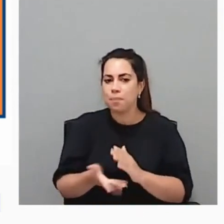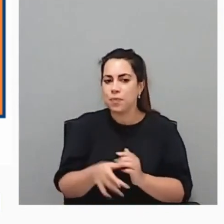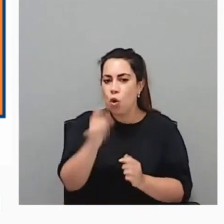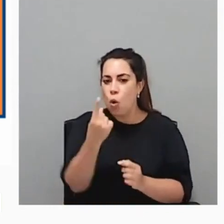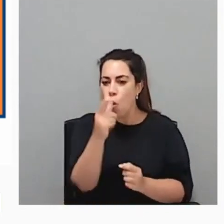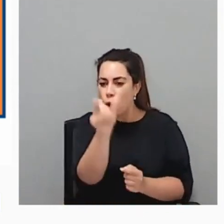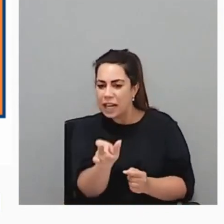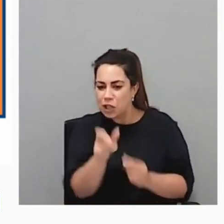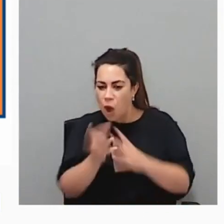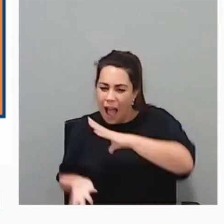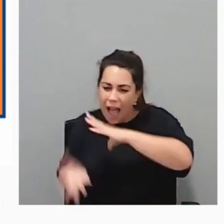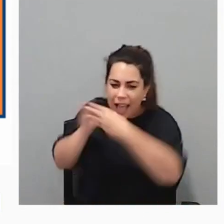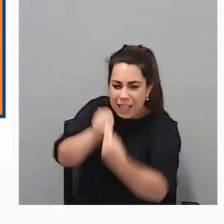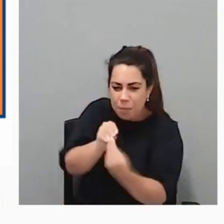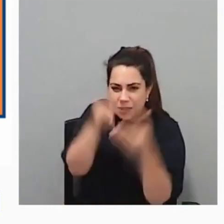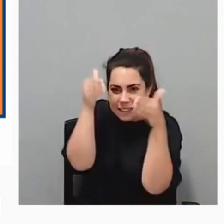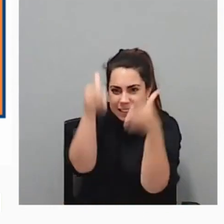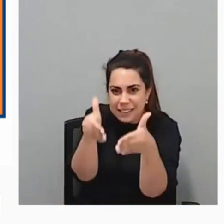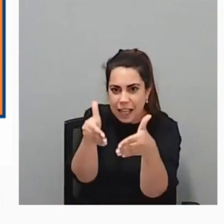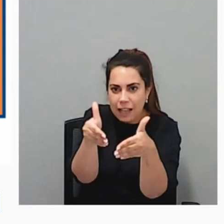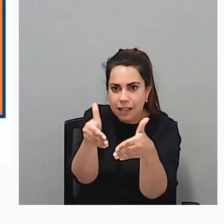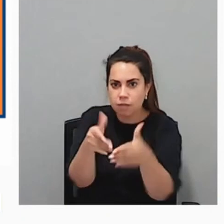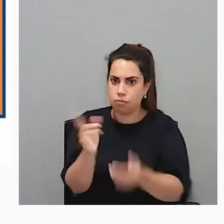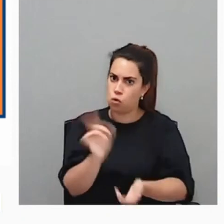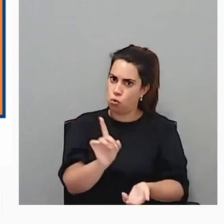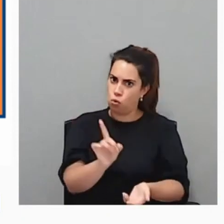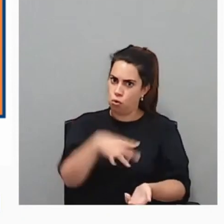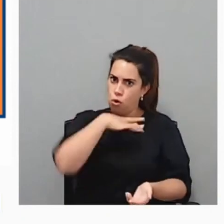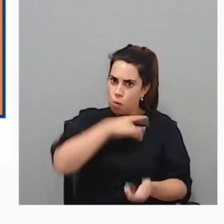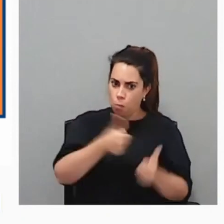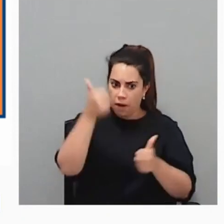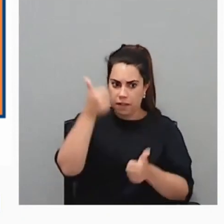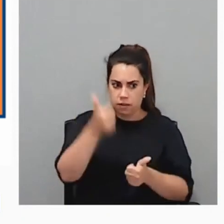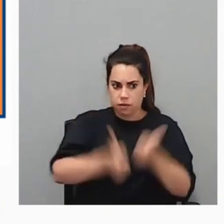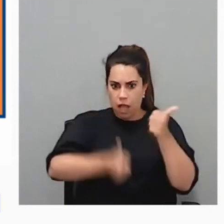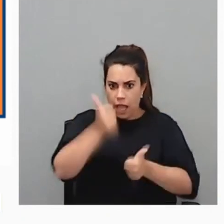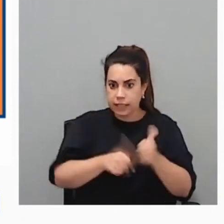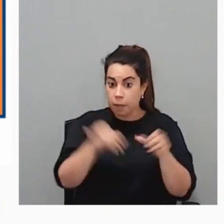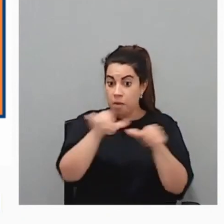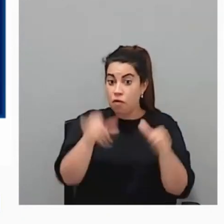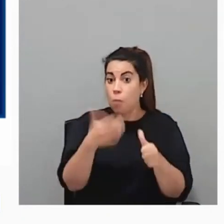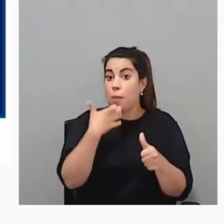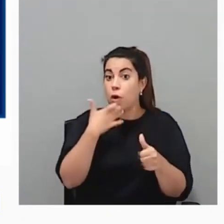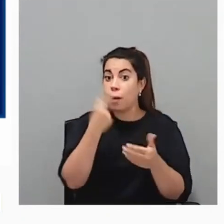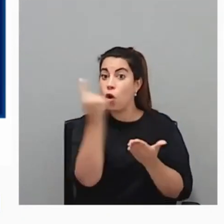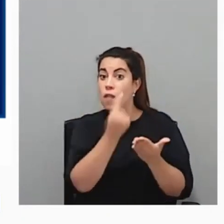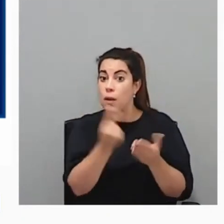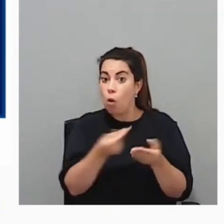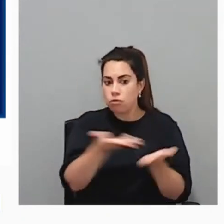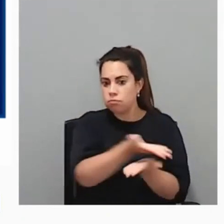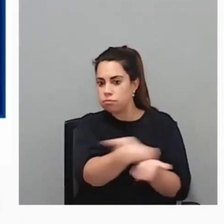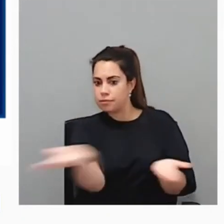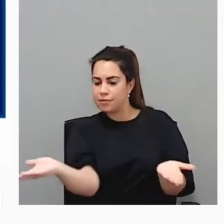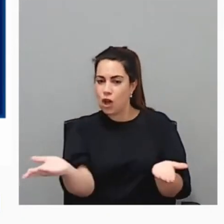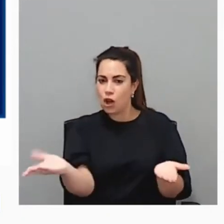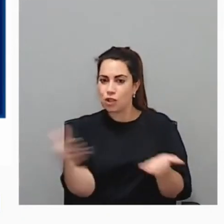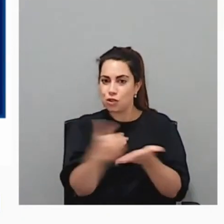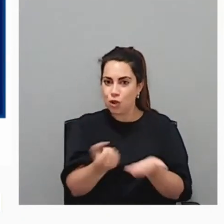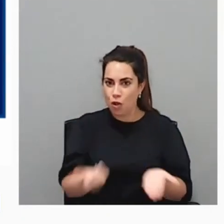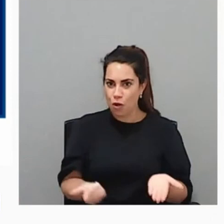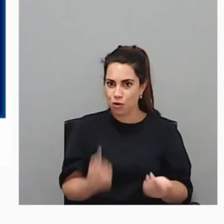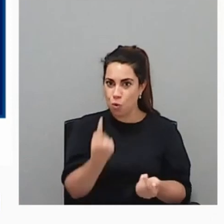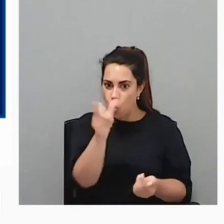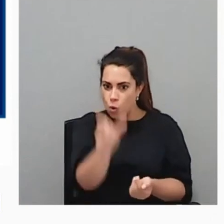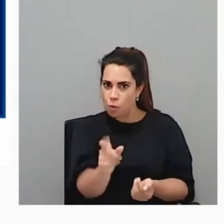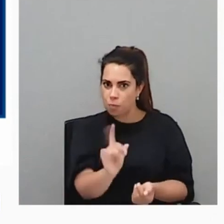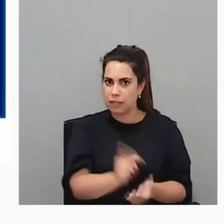concreto, sino que puedes hacer el examen para toda la clase de esta forma y así conseguir esa educación más inclusiva. Las